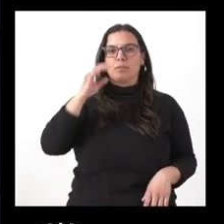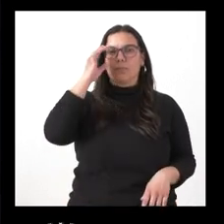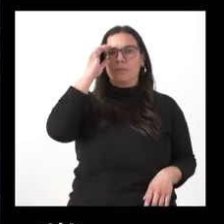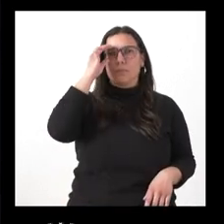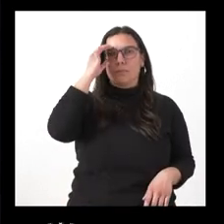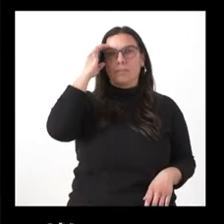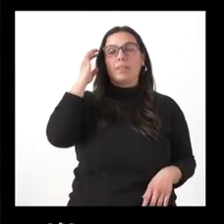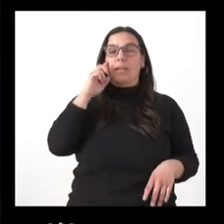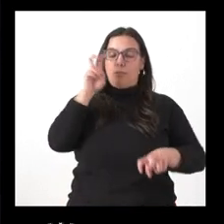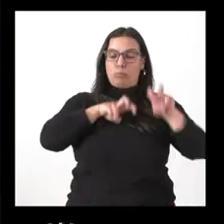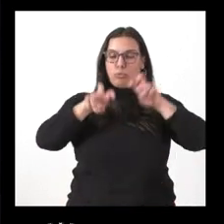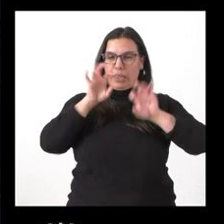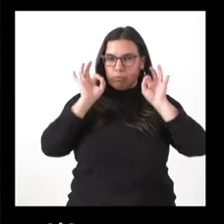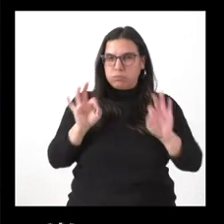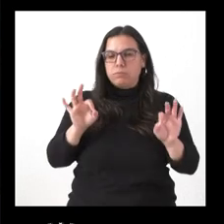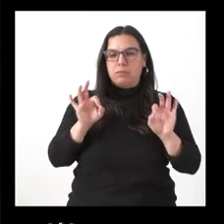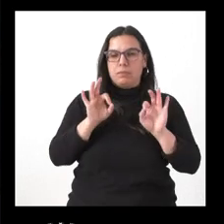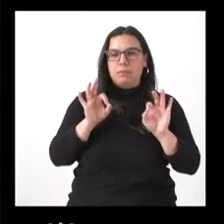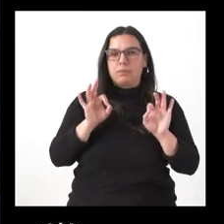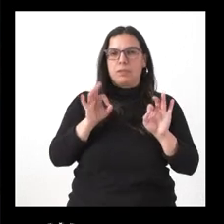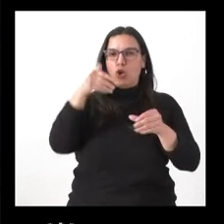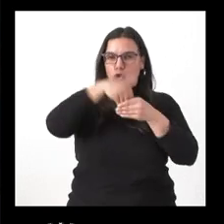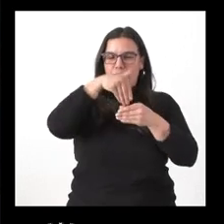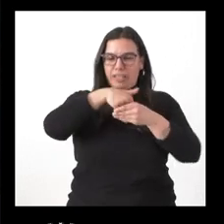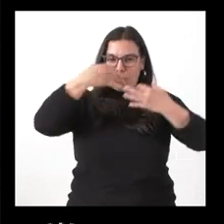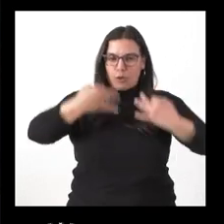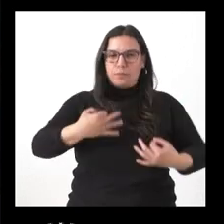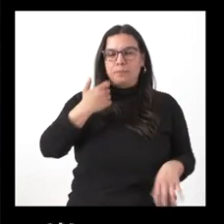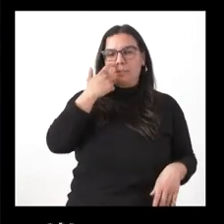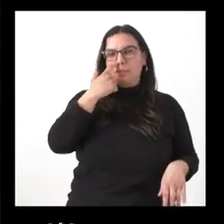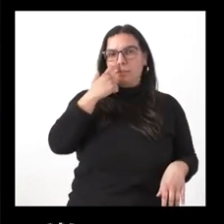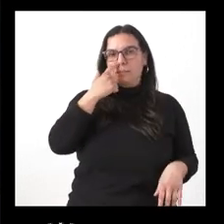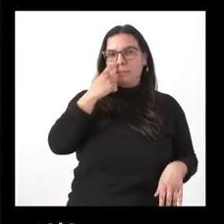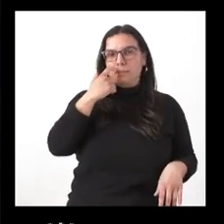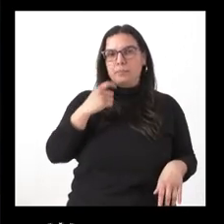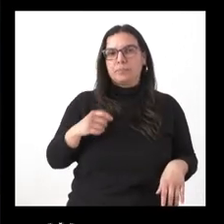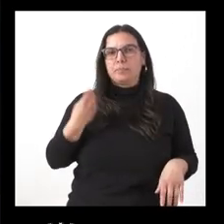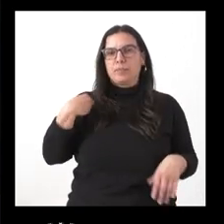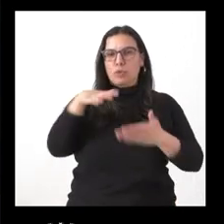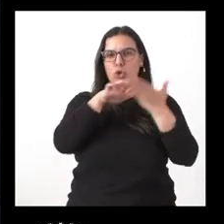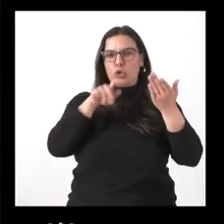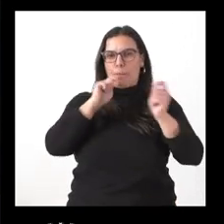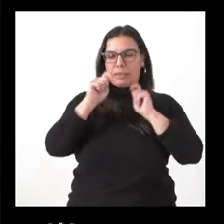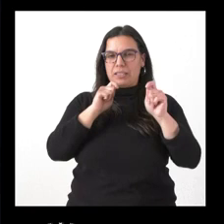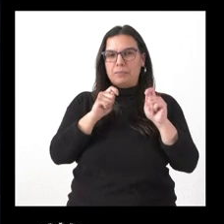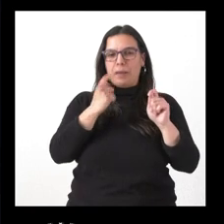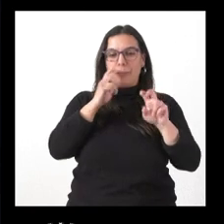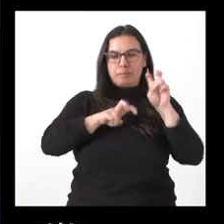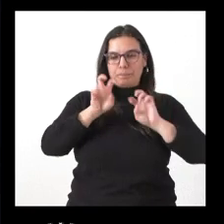estaba viendo exactamente el contenido de la nota a ver si se puede